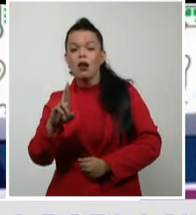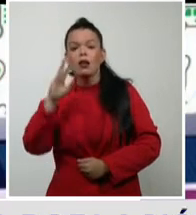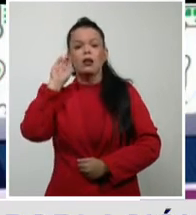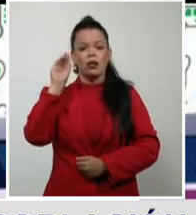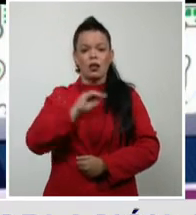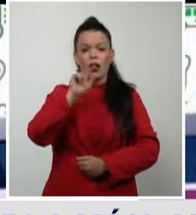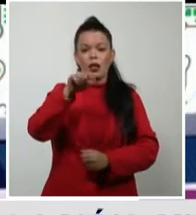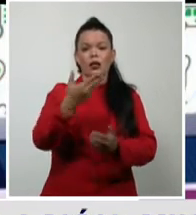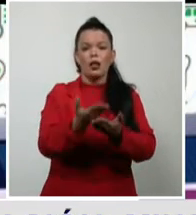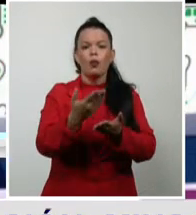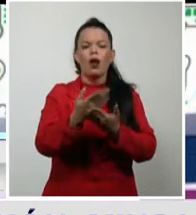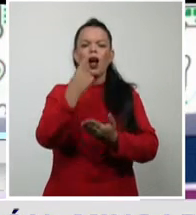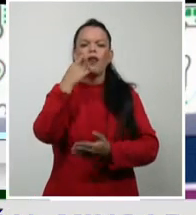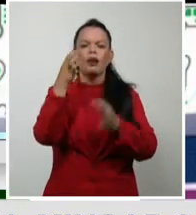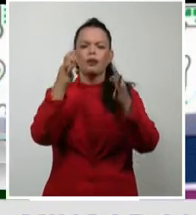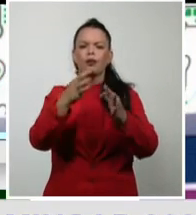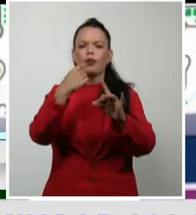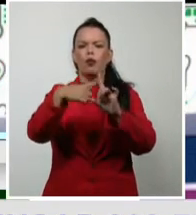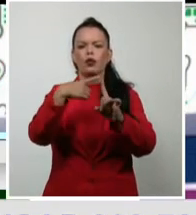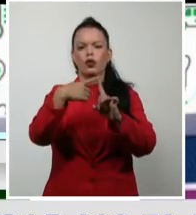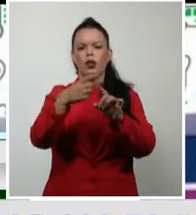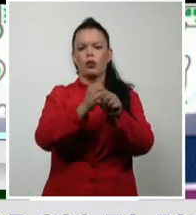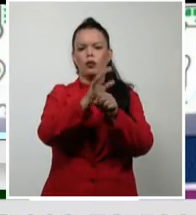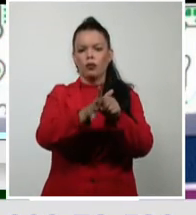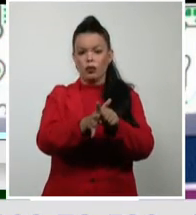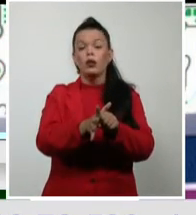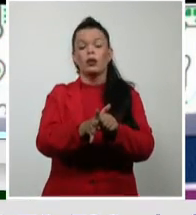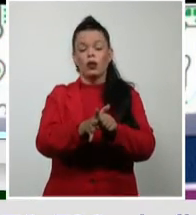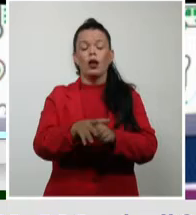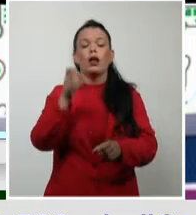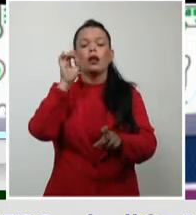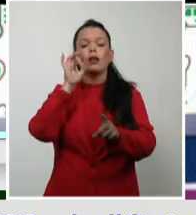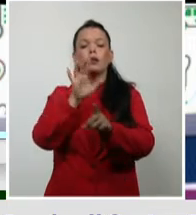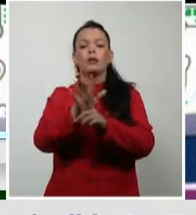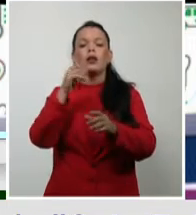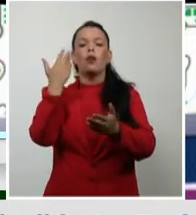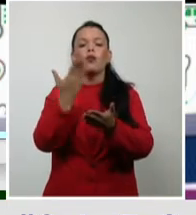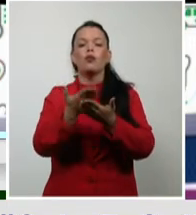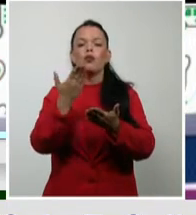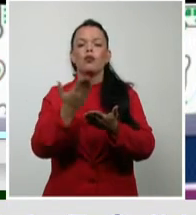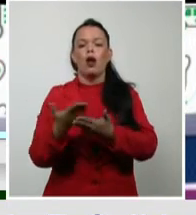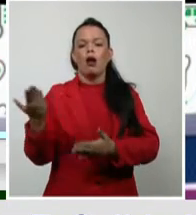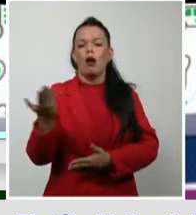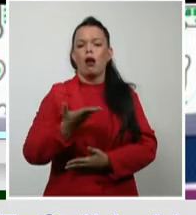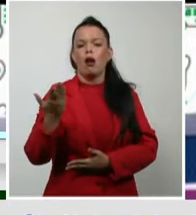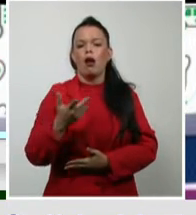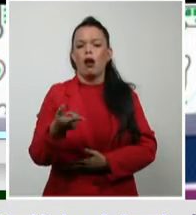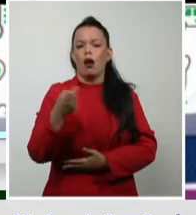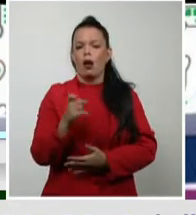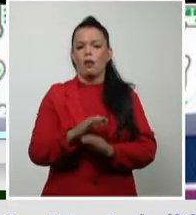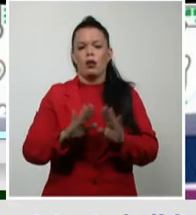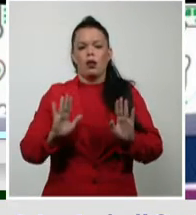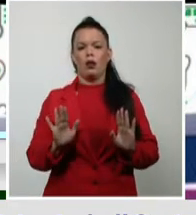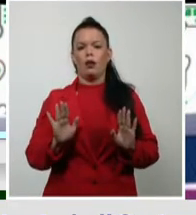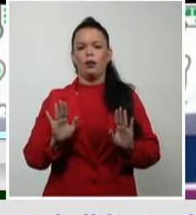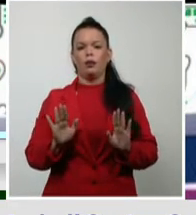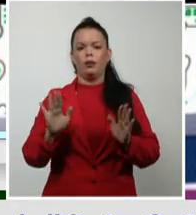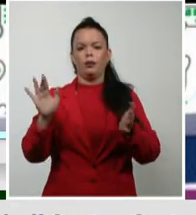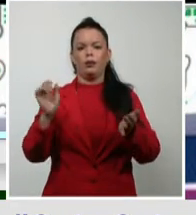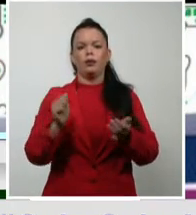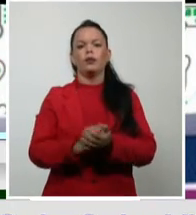par, también ya se suman los test rápidos basados en la tecnología Suma, 100% cubano. Al